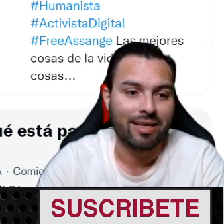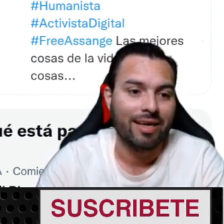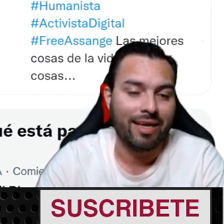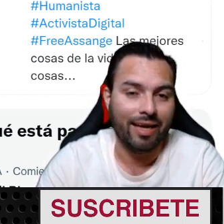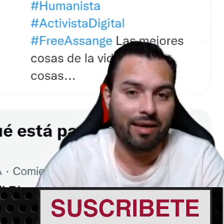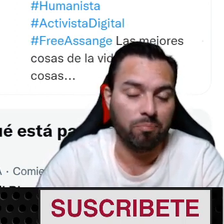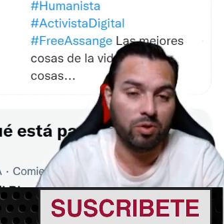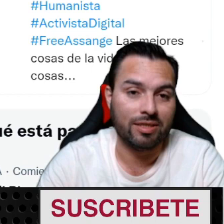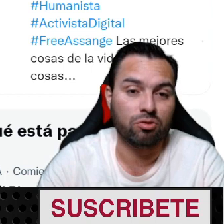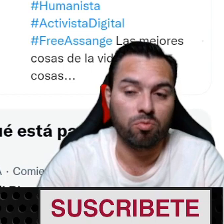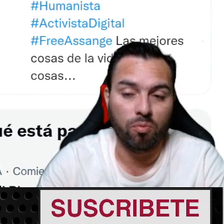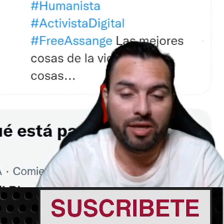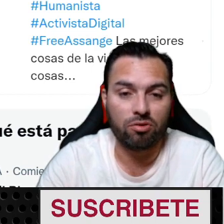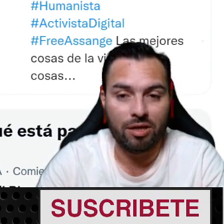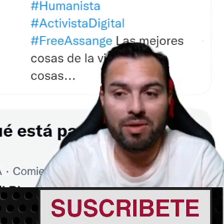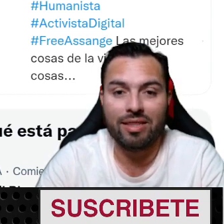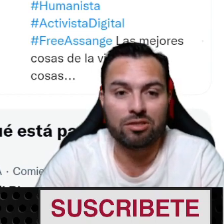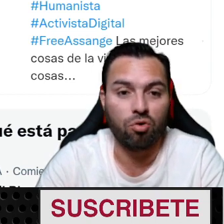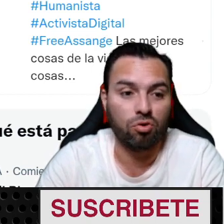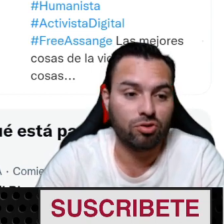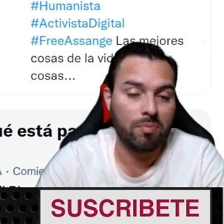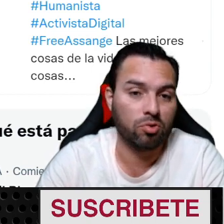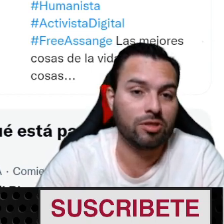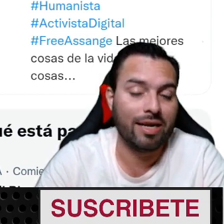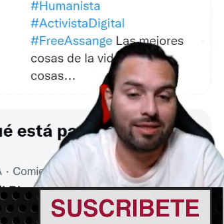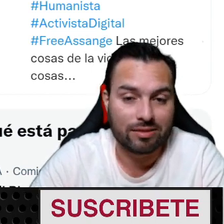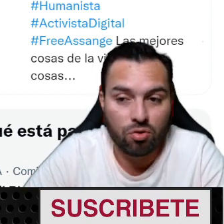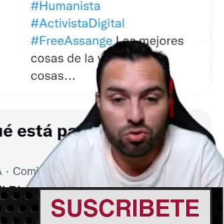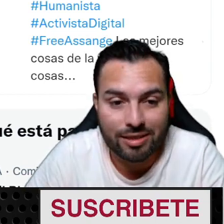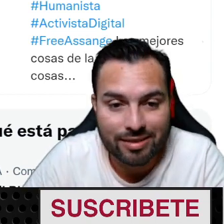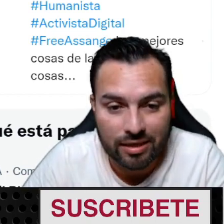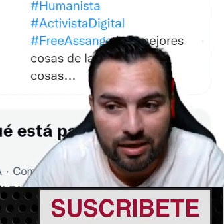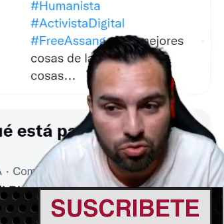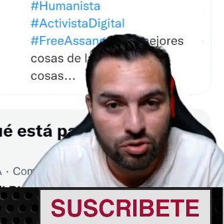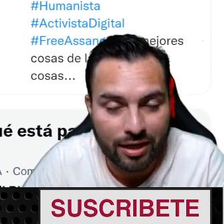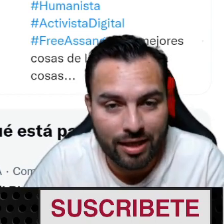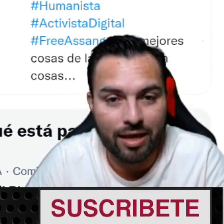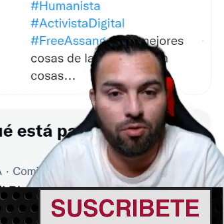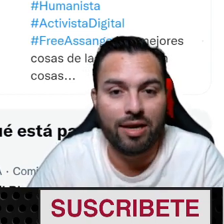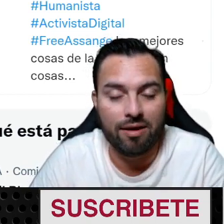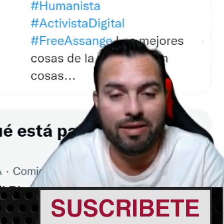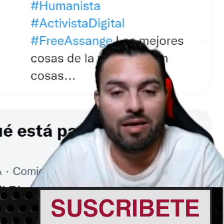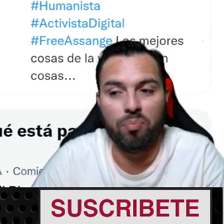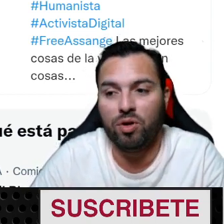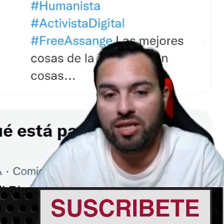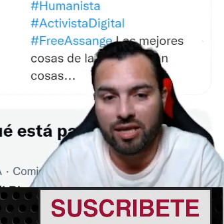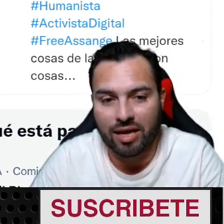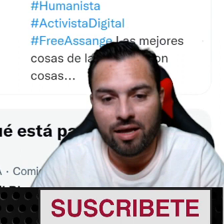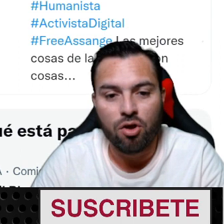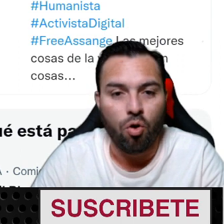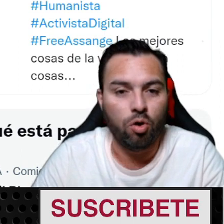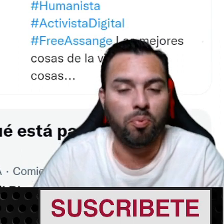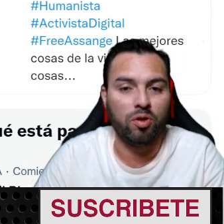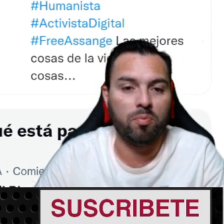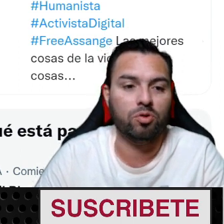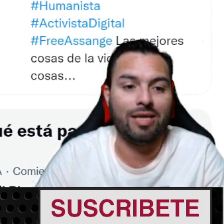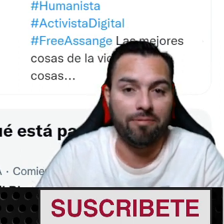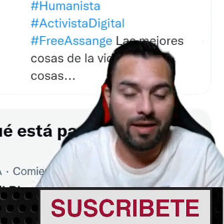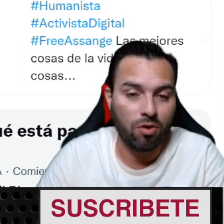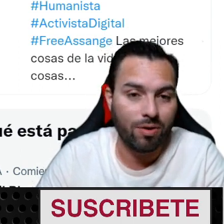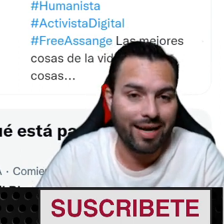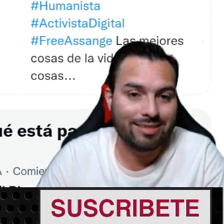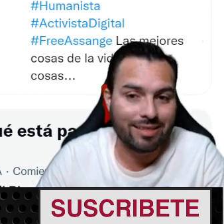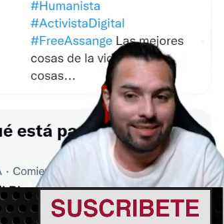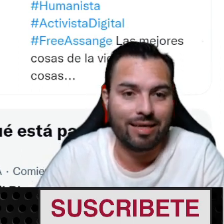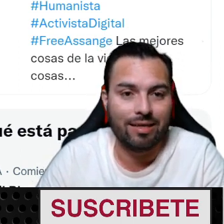más jóvenes que pues en su momento también desconocemos ciertas cosas que sucedieron en la vida política Hoy podemos